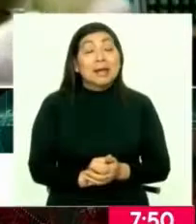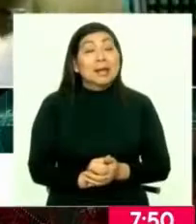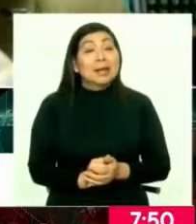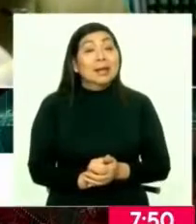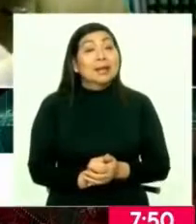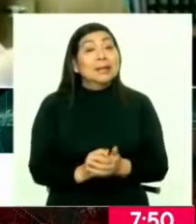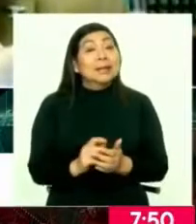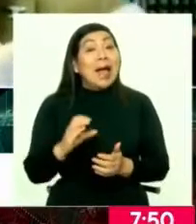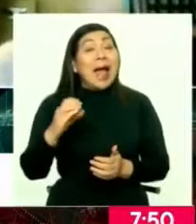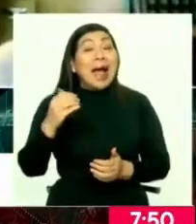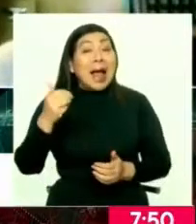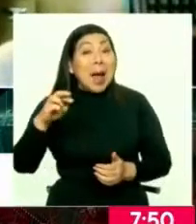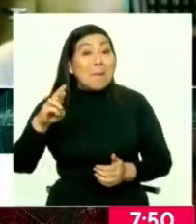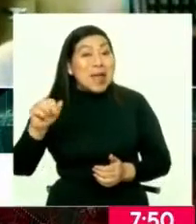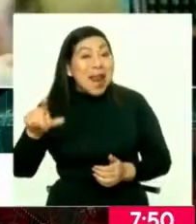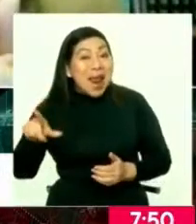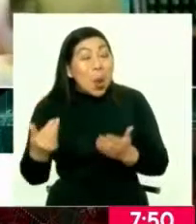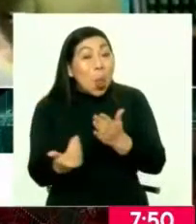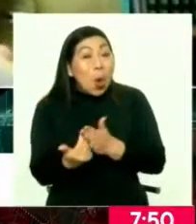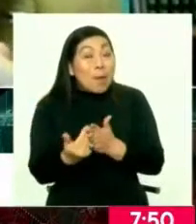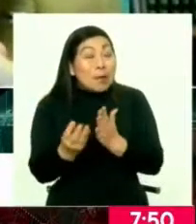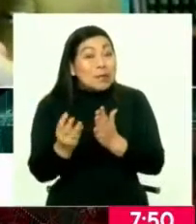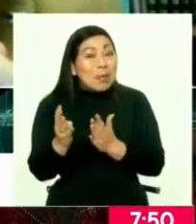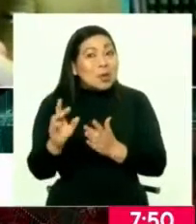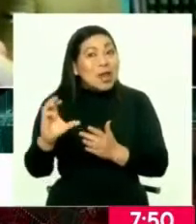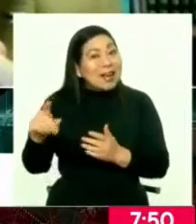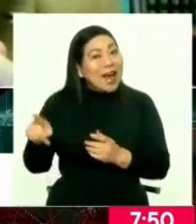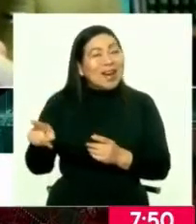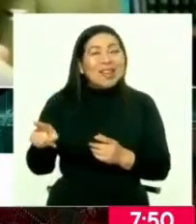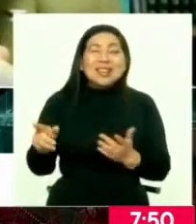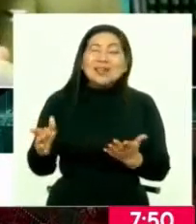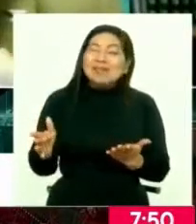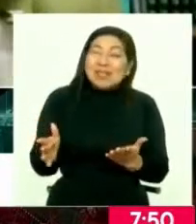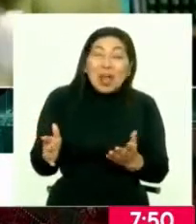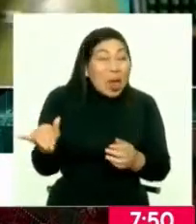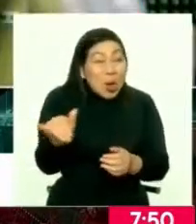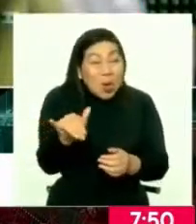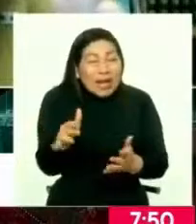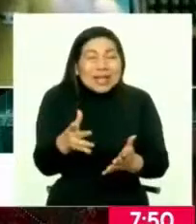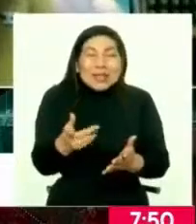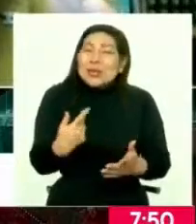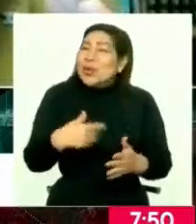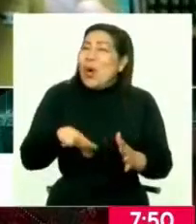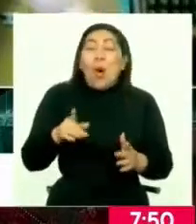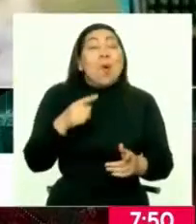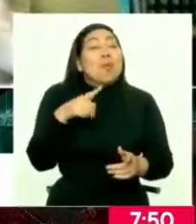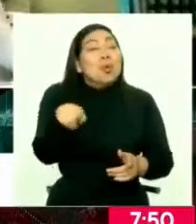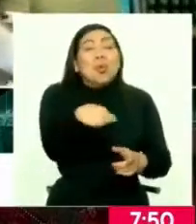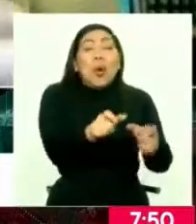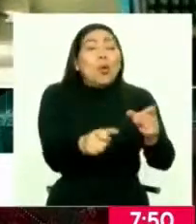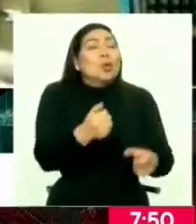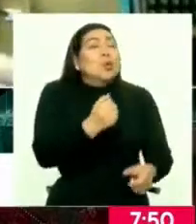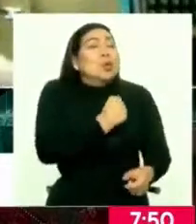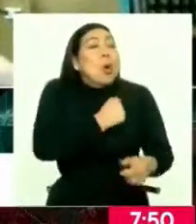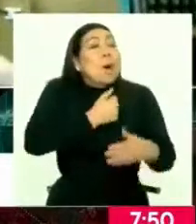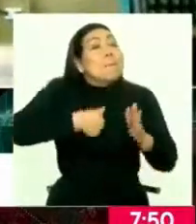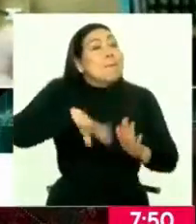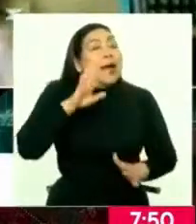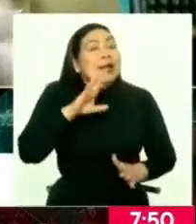Camilla Parker Bowles no tiene el peso que tenía Lady Di, que tuvo una vida relativamente corta, ¿no?